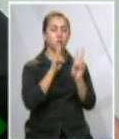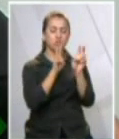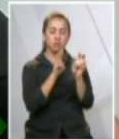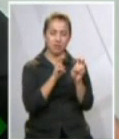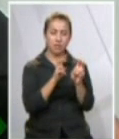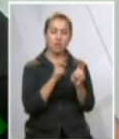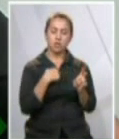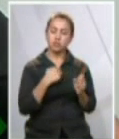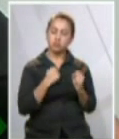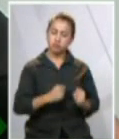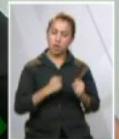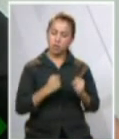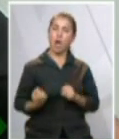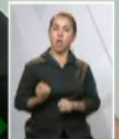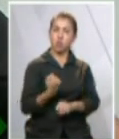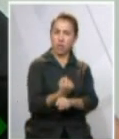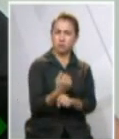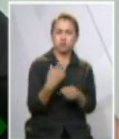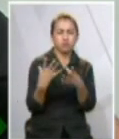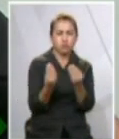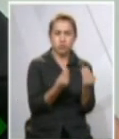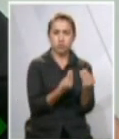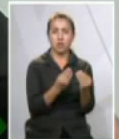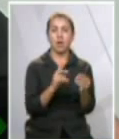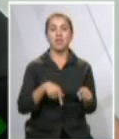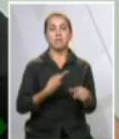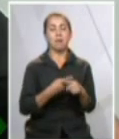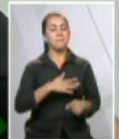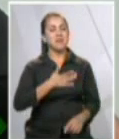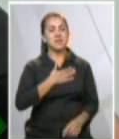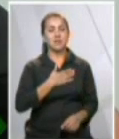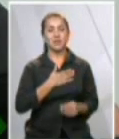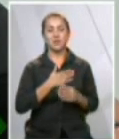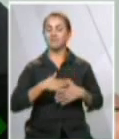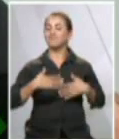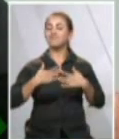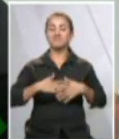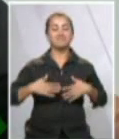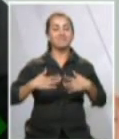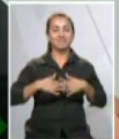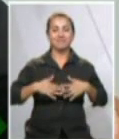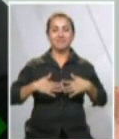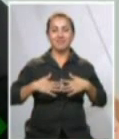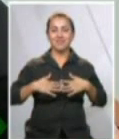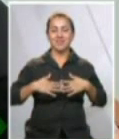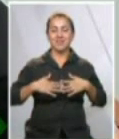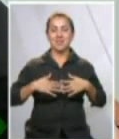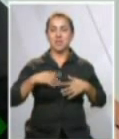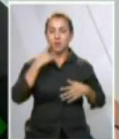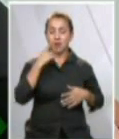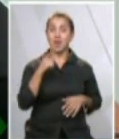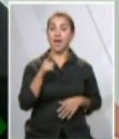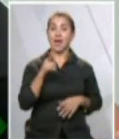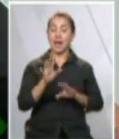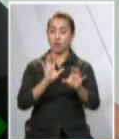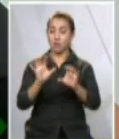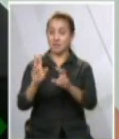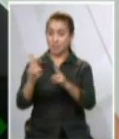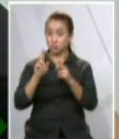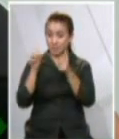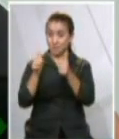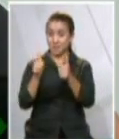cual uno puede aportar mucho y también uno se siente muy gratificado, mucha gratificación cuando las cosas